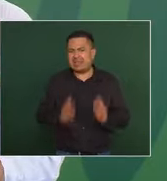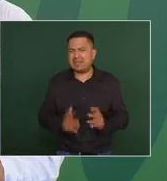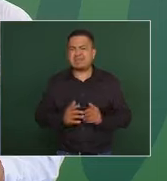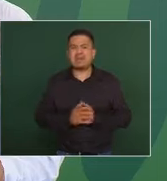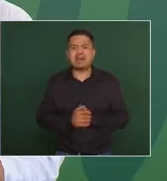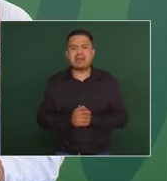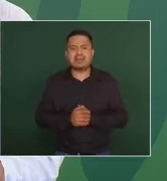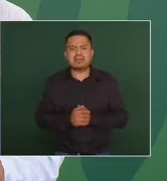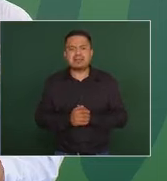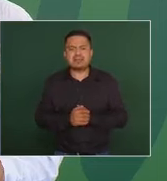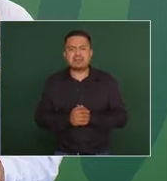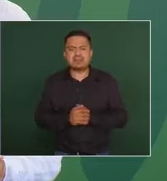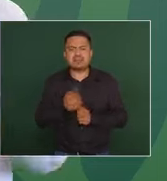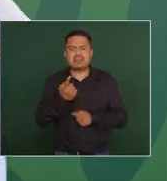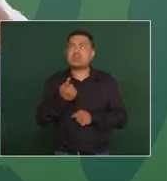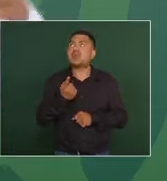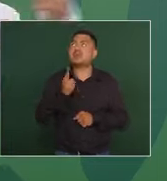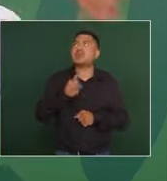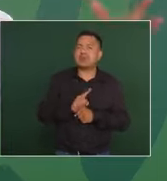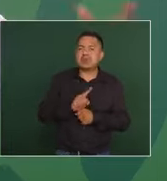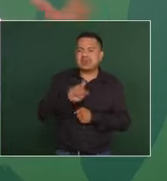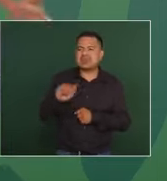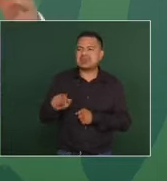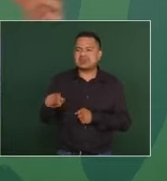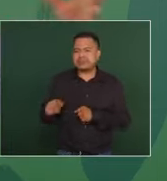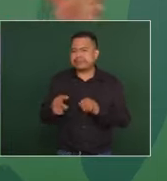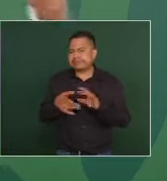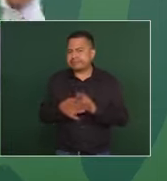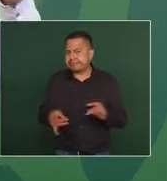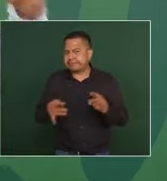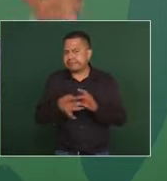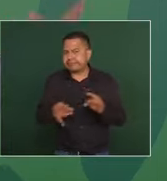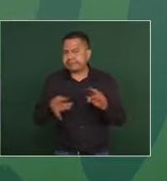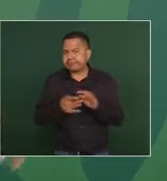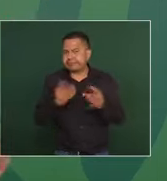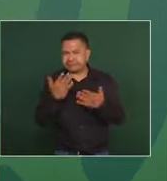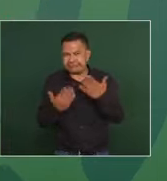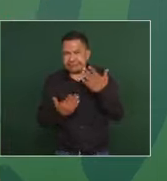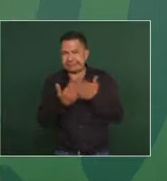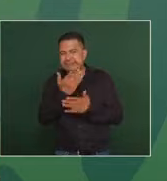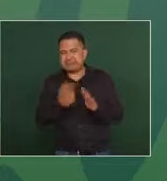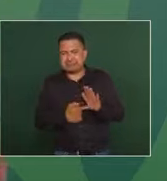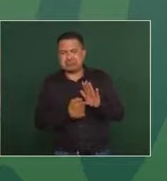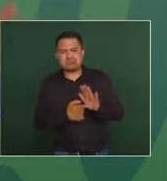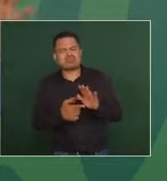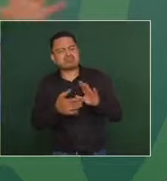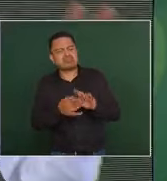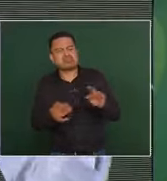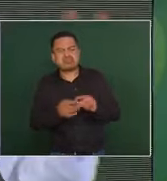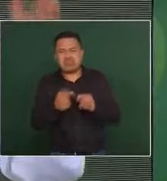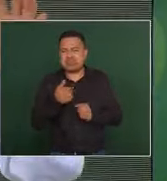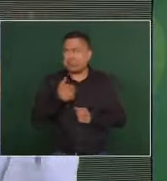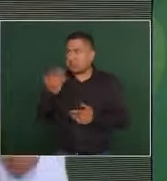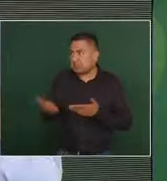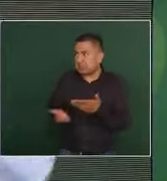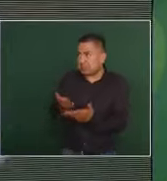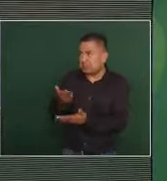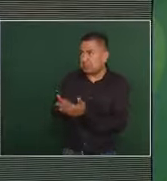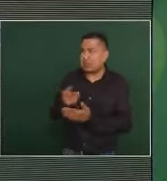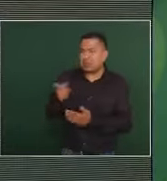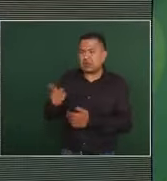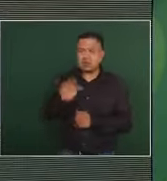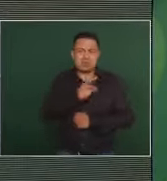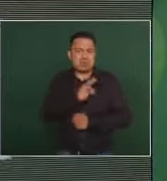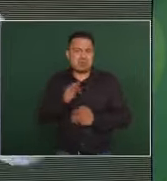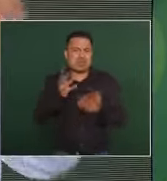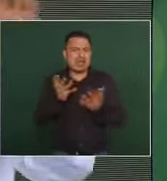y un día va a exponer aquí, en una mañanera. Le vamos a pedir que lo haga